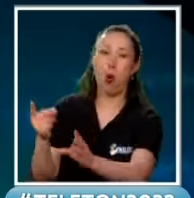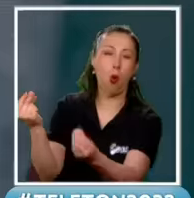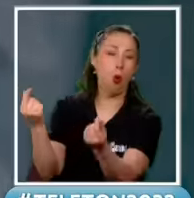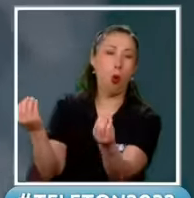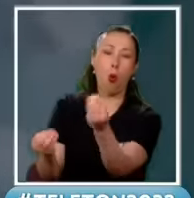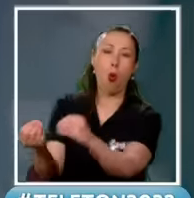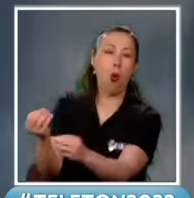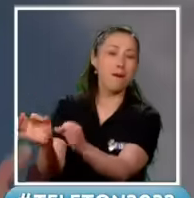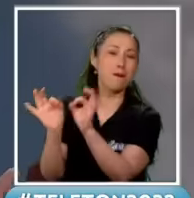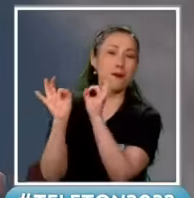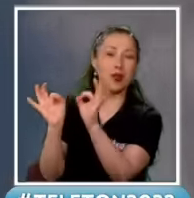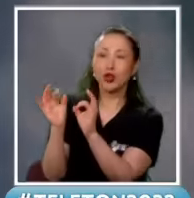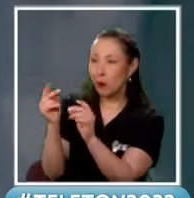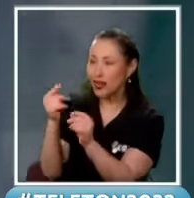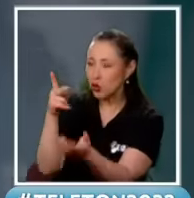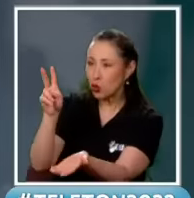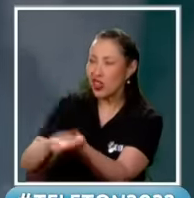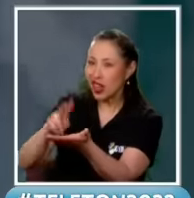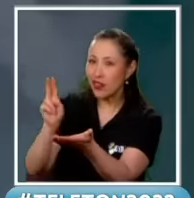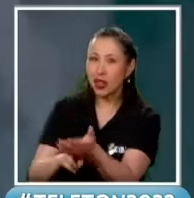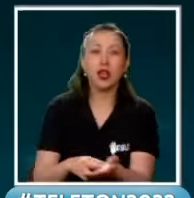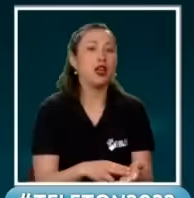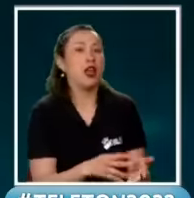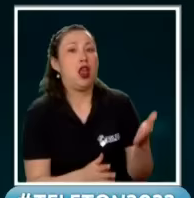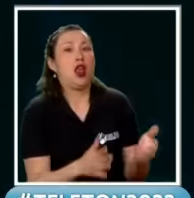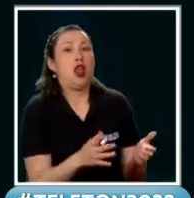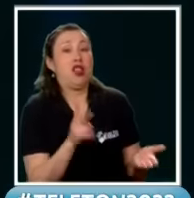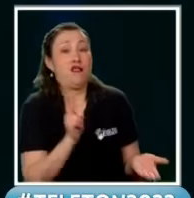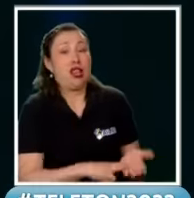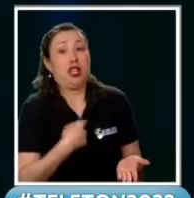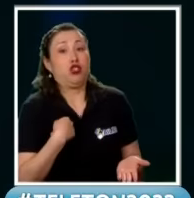tenerte y es como que fuera real. No, yo no soy real.